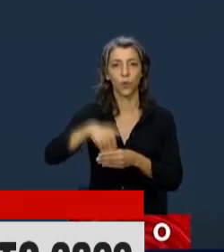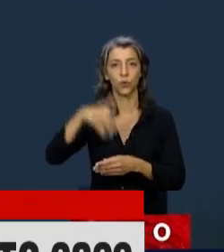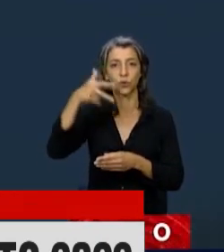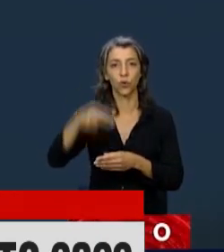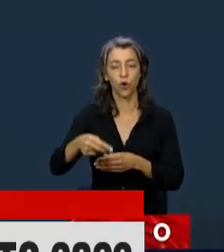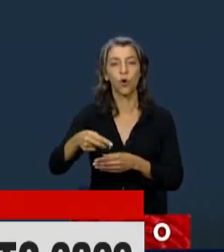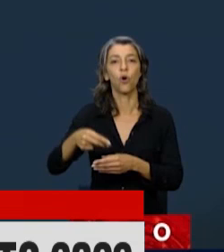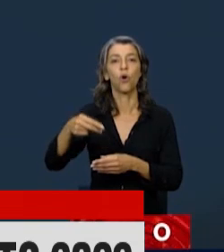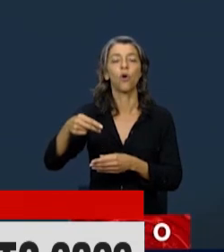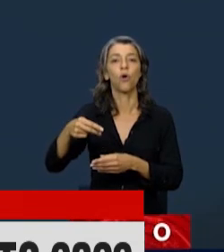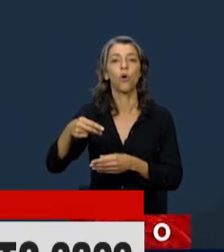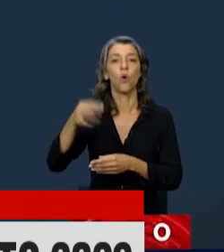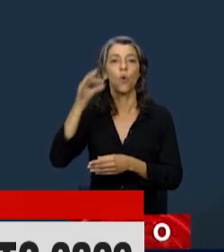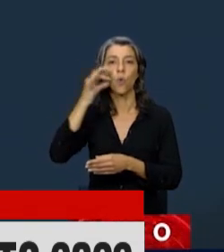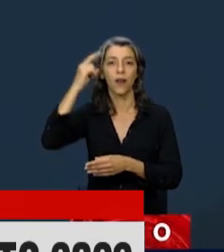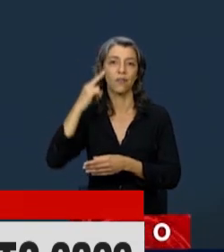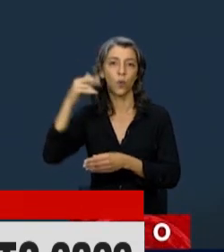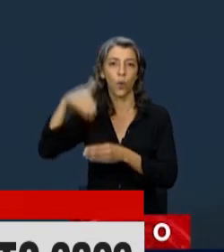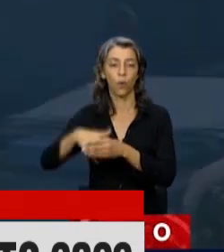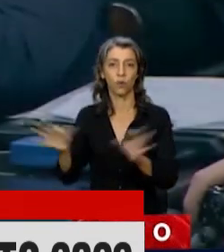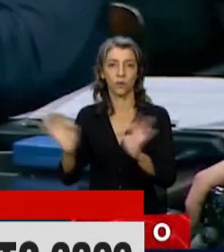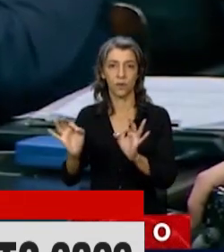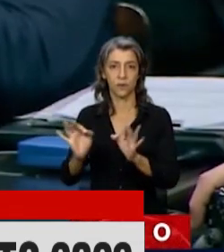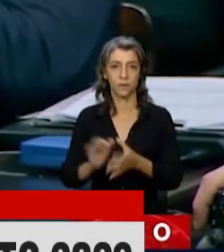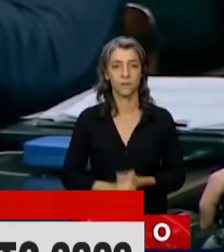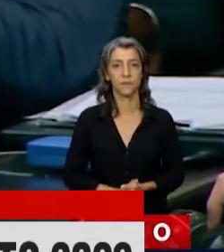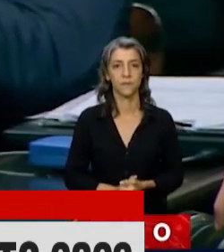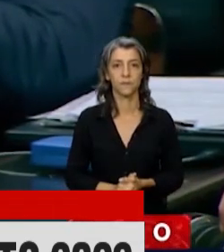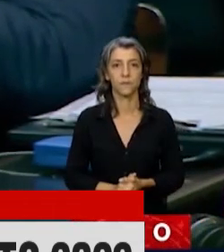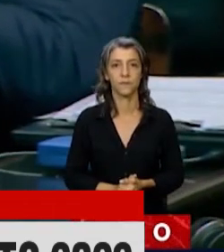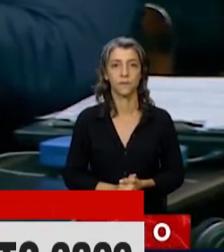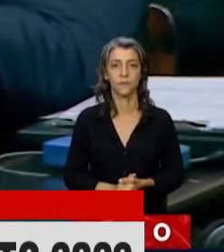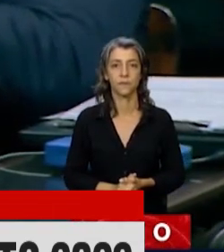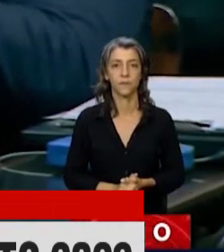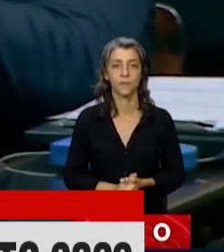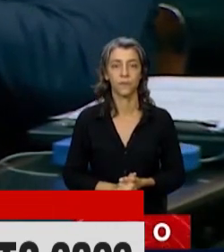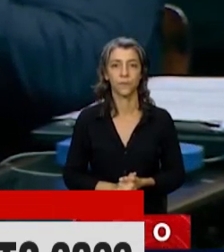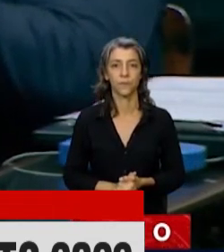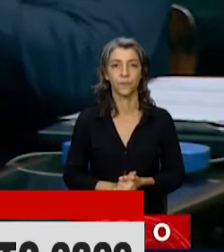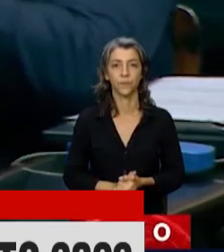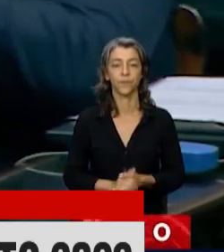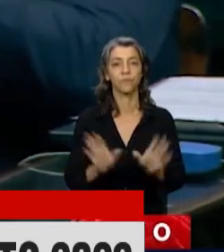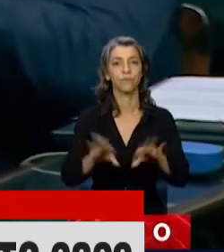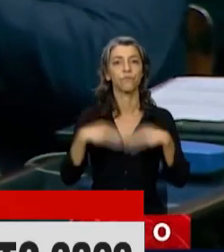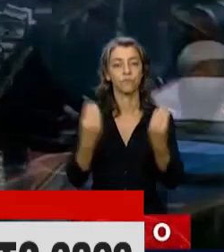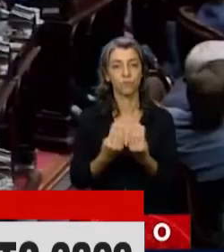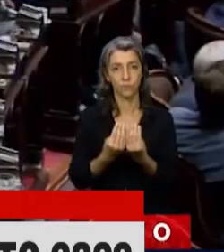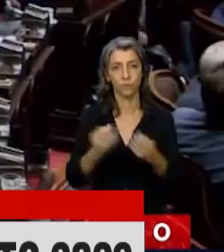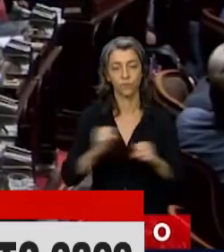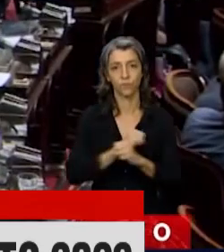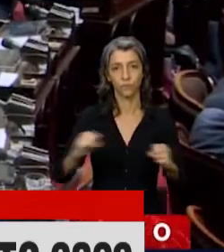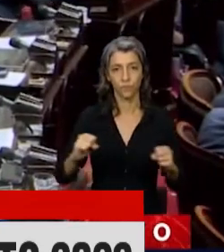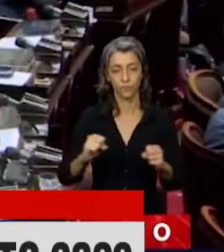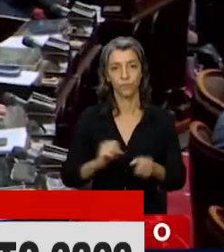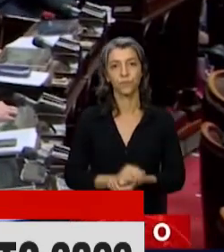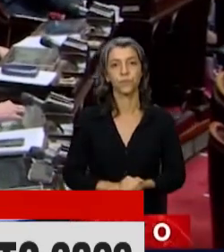contra. No obtuvo el gobierno, el oficialismo, los votos necesarios para que los jueces paguen ganancias. Se habían